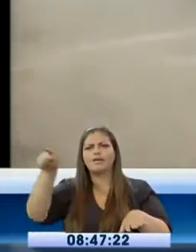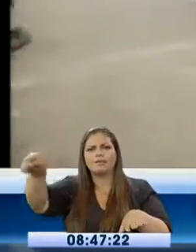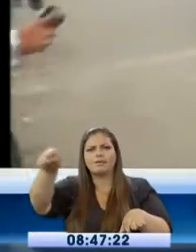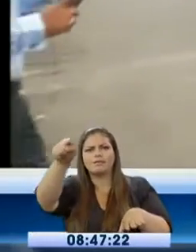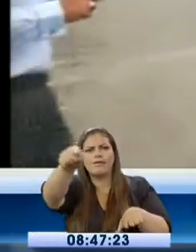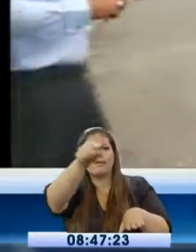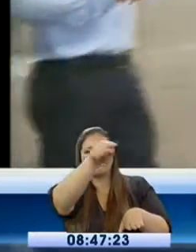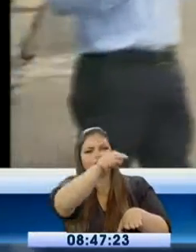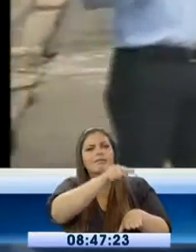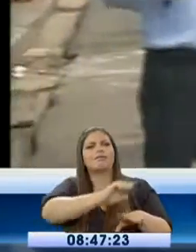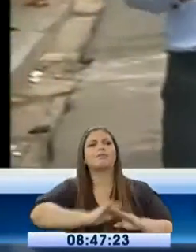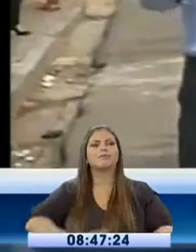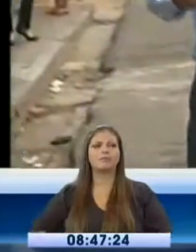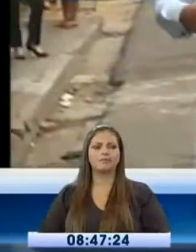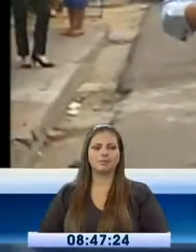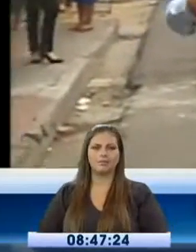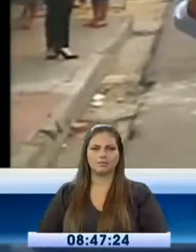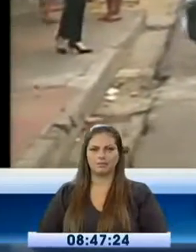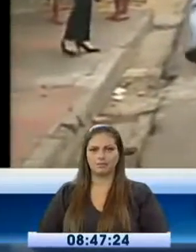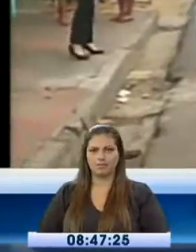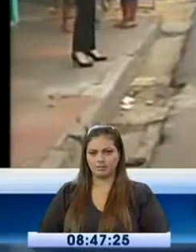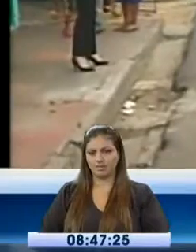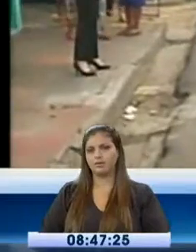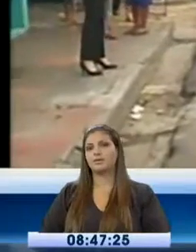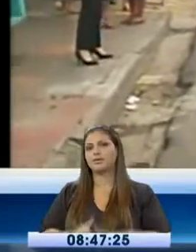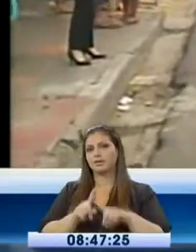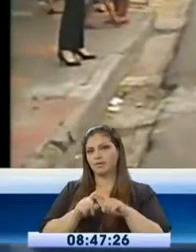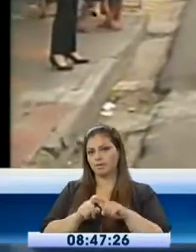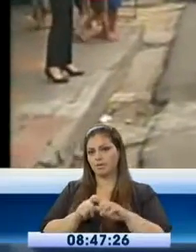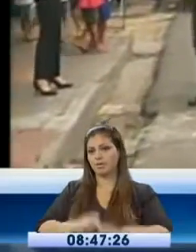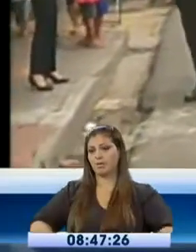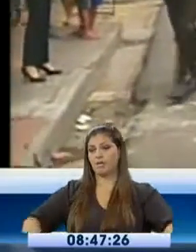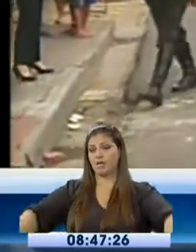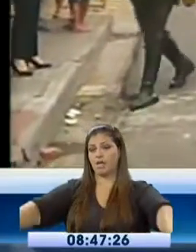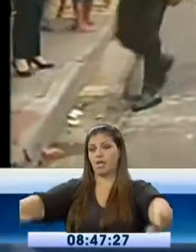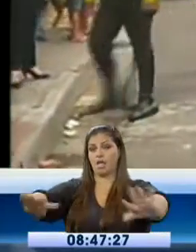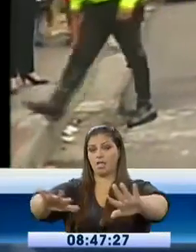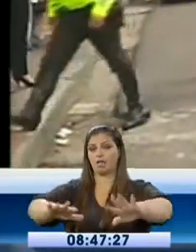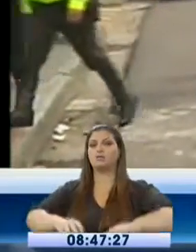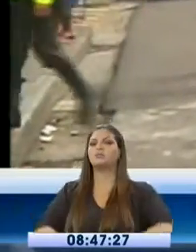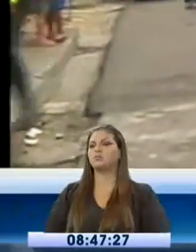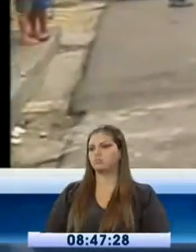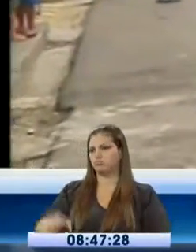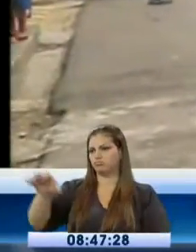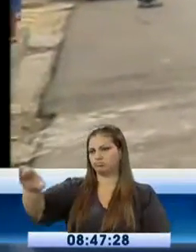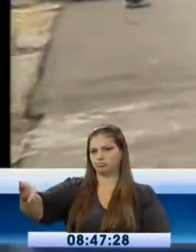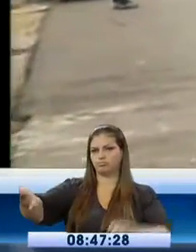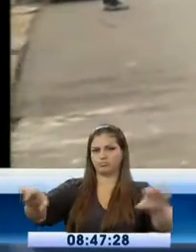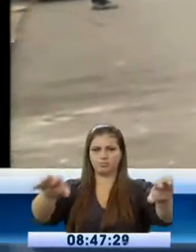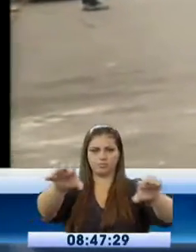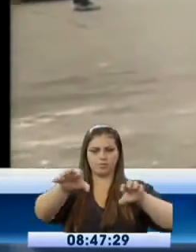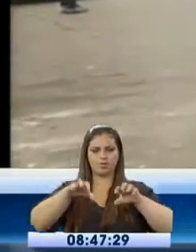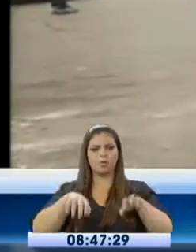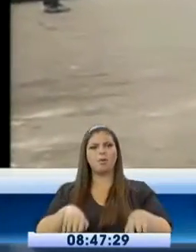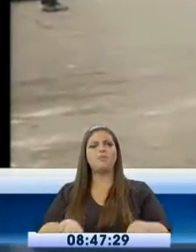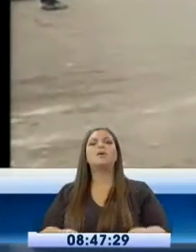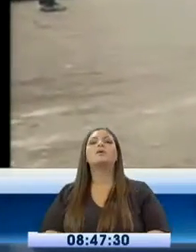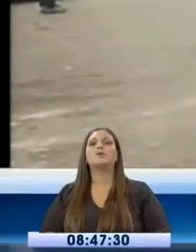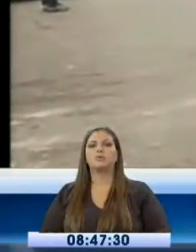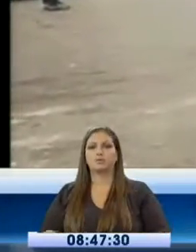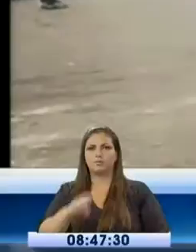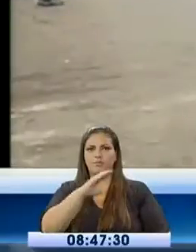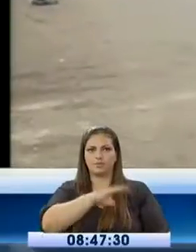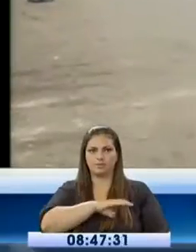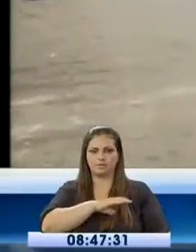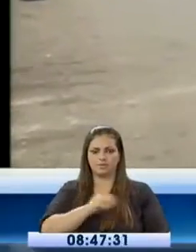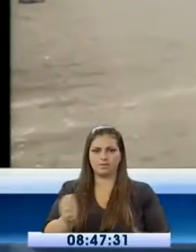Se hacen dos o tres dependiendo la extensión del distrito policial. Y como podemos encontrar, también hay miembros de la Autoridad